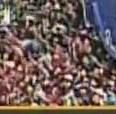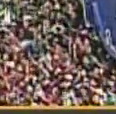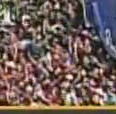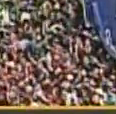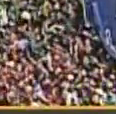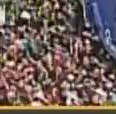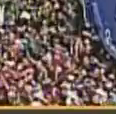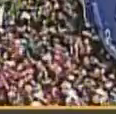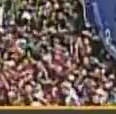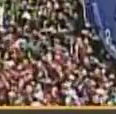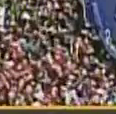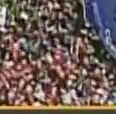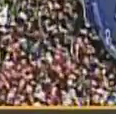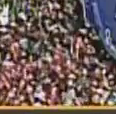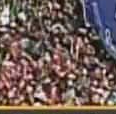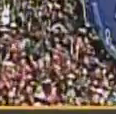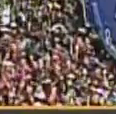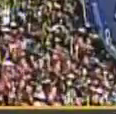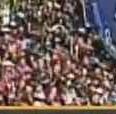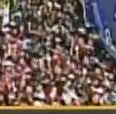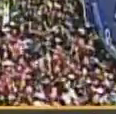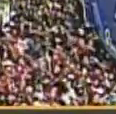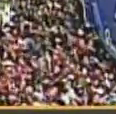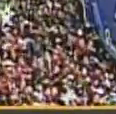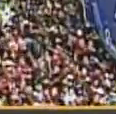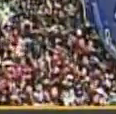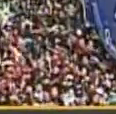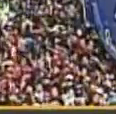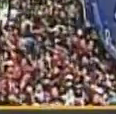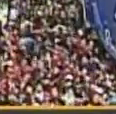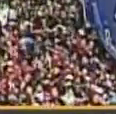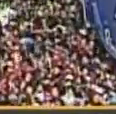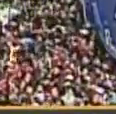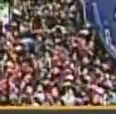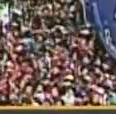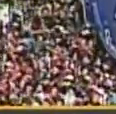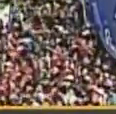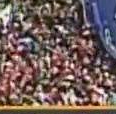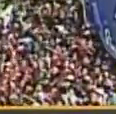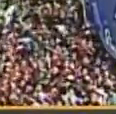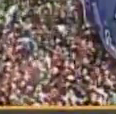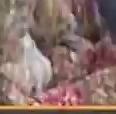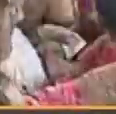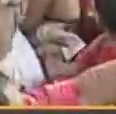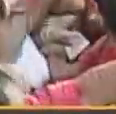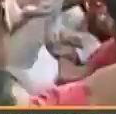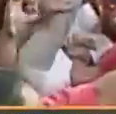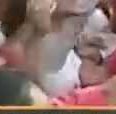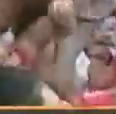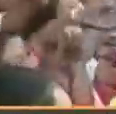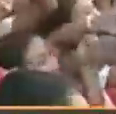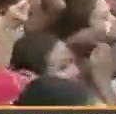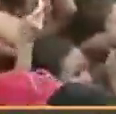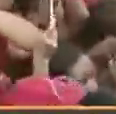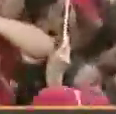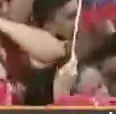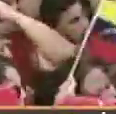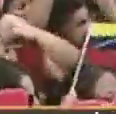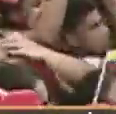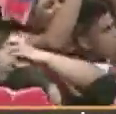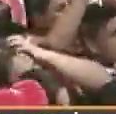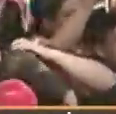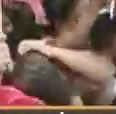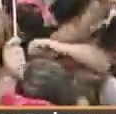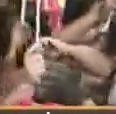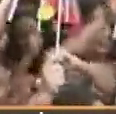Y les comento que también a esta hora ya comienza a llover en la entidad llanera. Estábamos hace minutos en el aeropuerto Luisa Cáceres de Arizmendi,